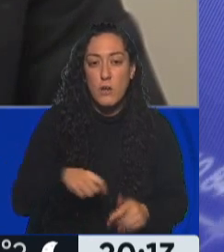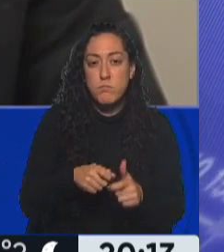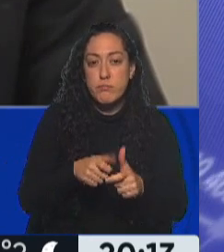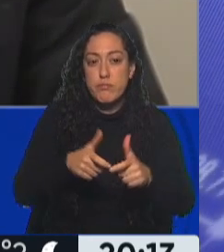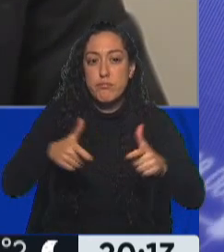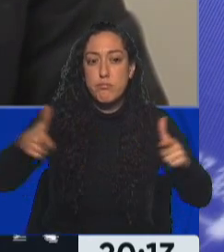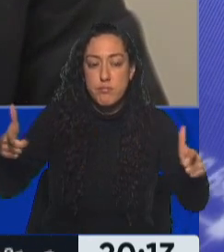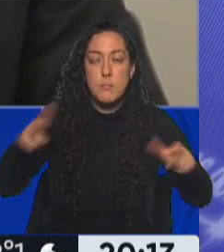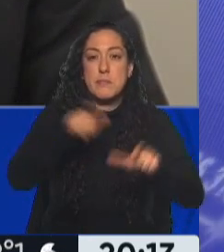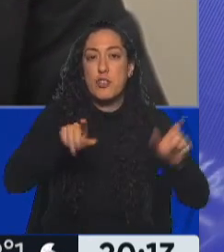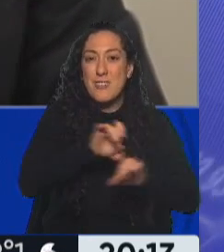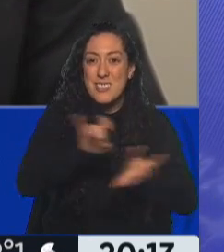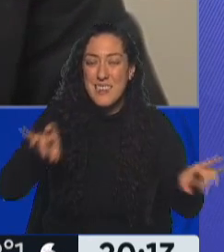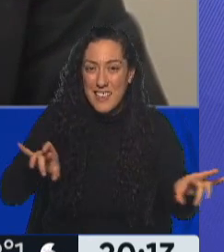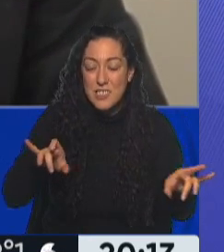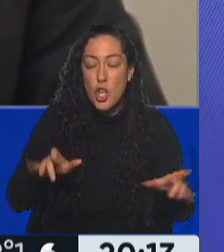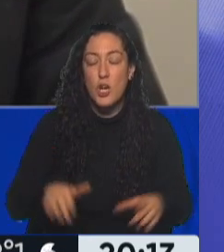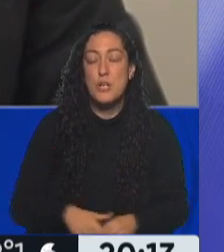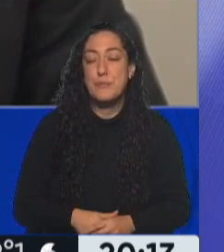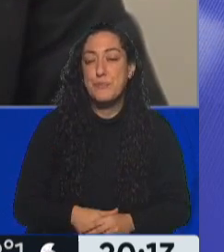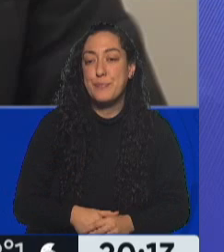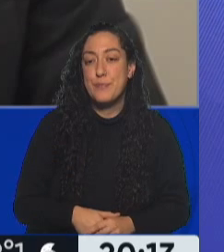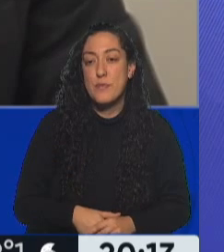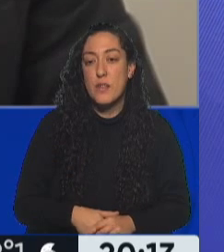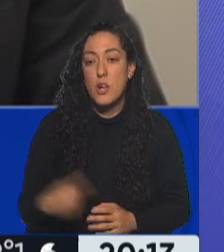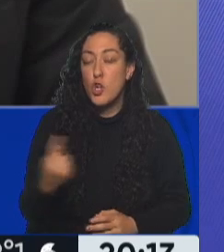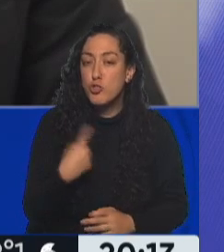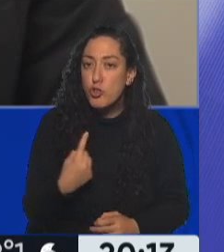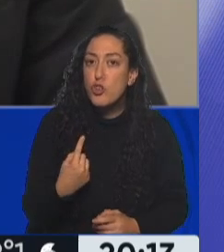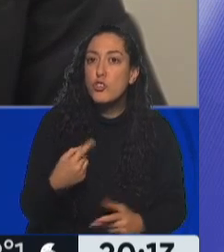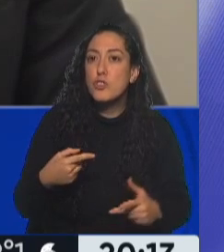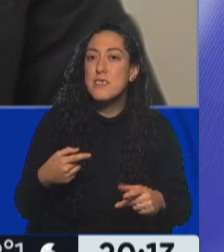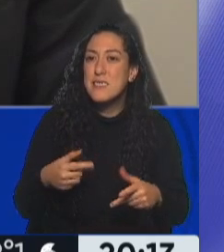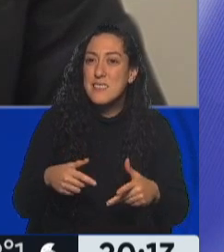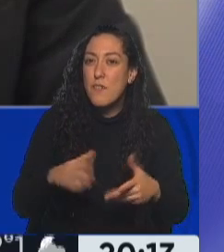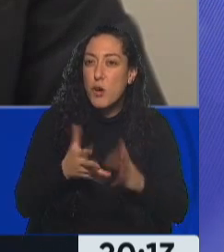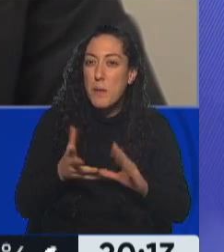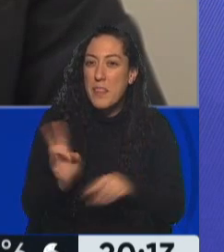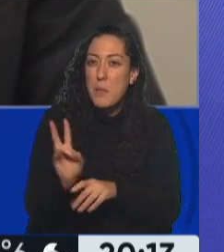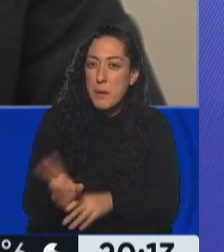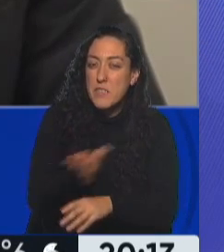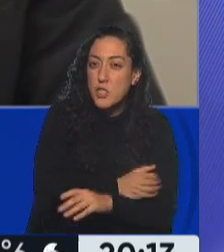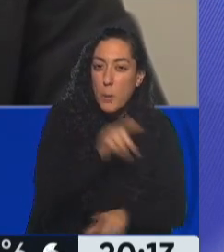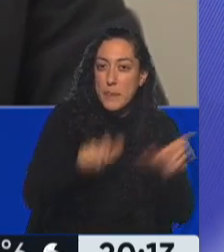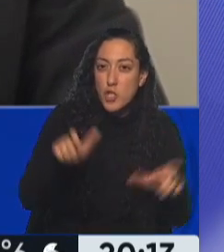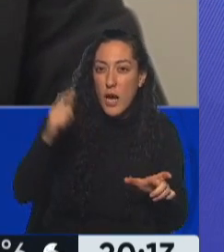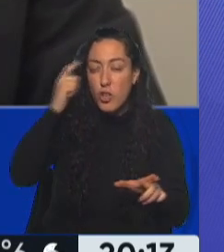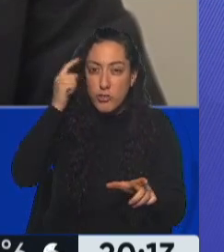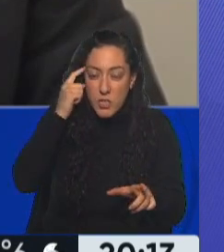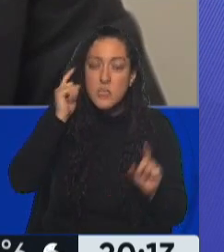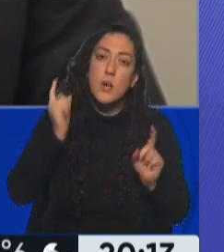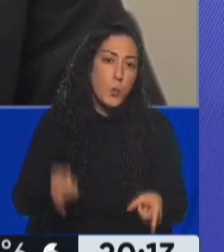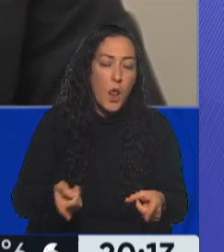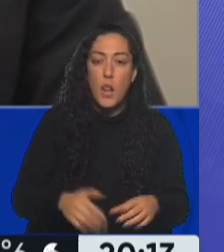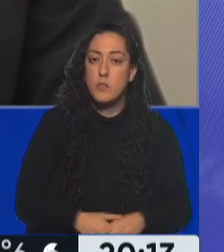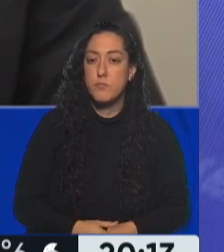por monóxido, aún a pesar de que estamos tratando de reforzar los mecanismos de prevención, ¿no? O sea, tratando de concientizar a la población. A ver, lo primero y